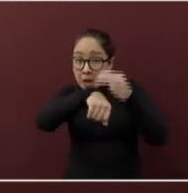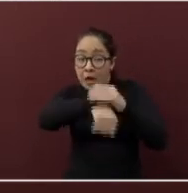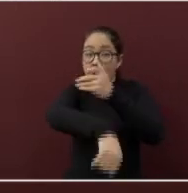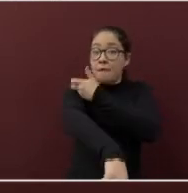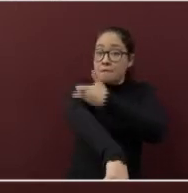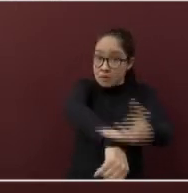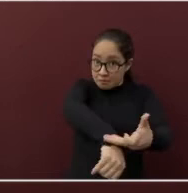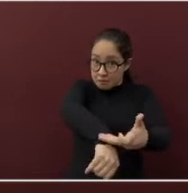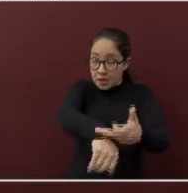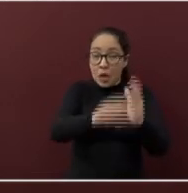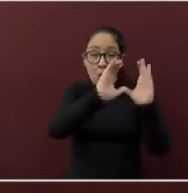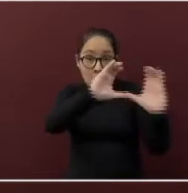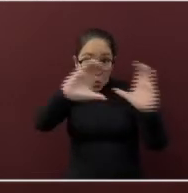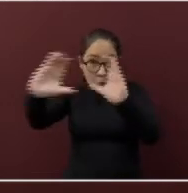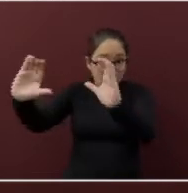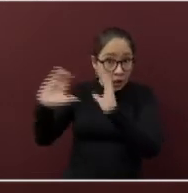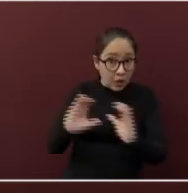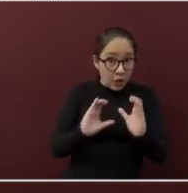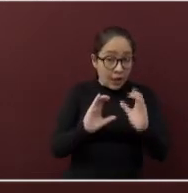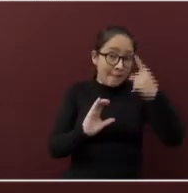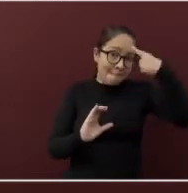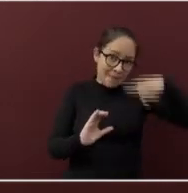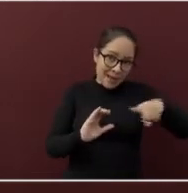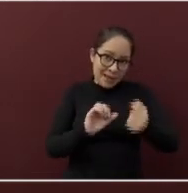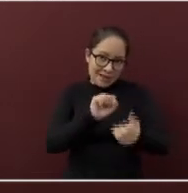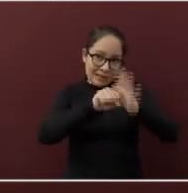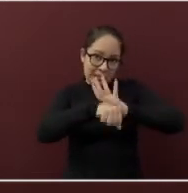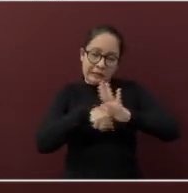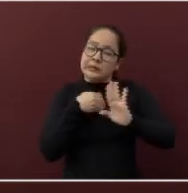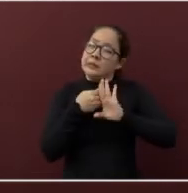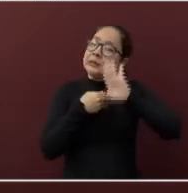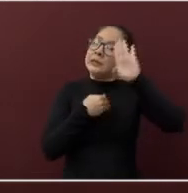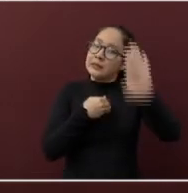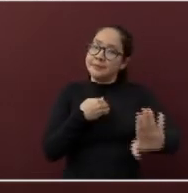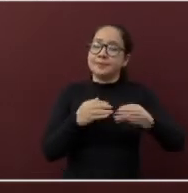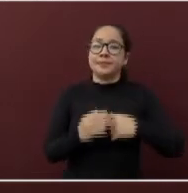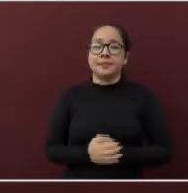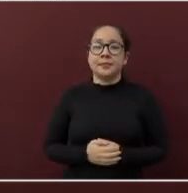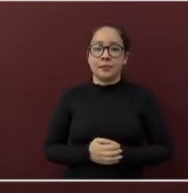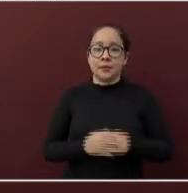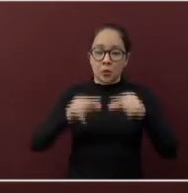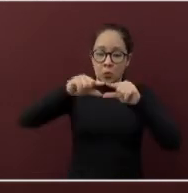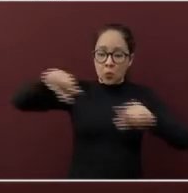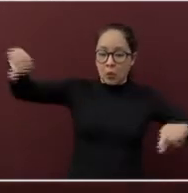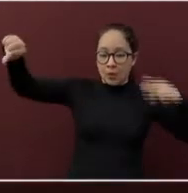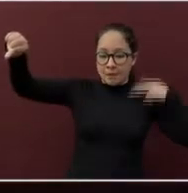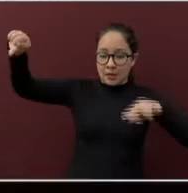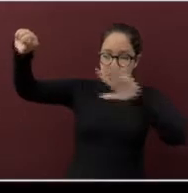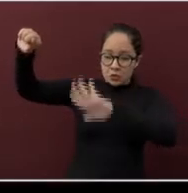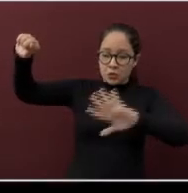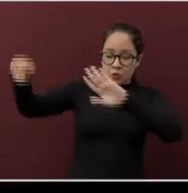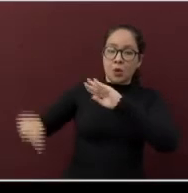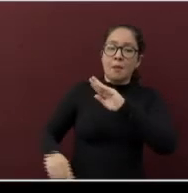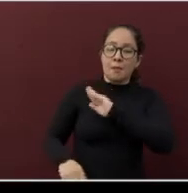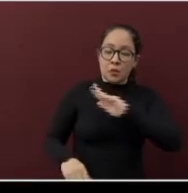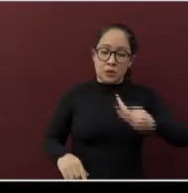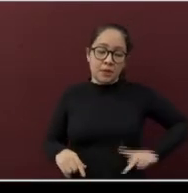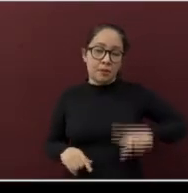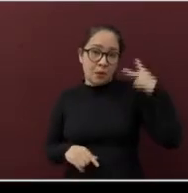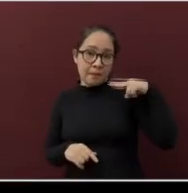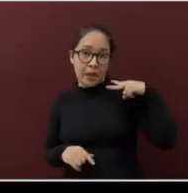tomen sus precauciones a fin de no exponerse a adquirir la infección hacia el centro el municipio de veracruz